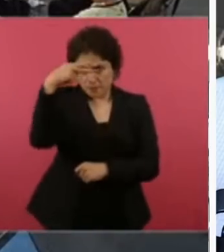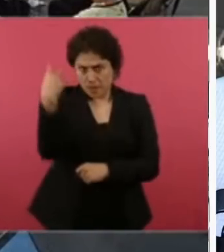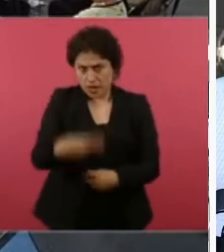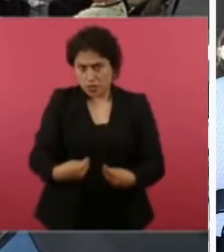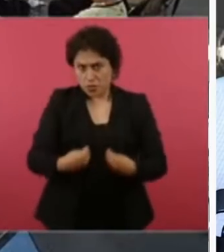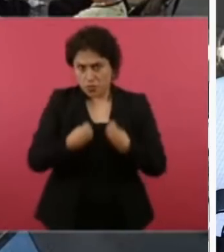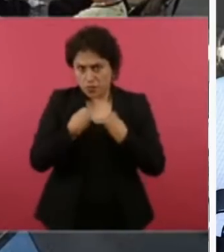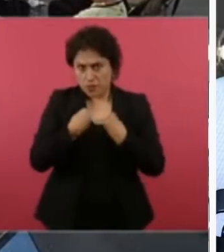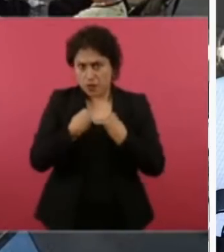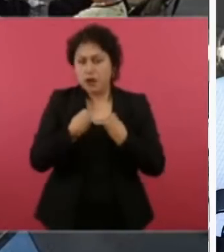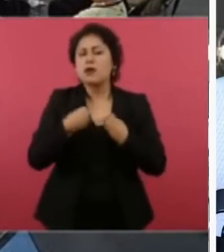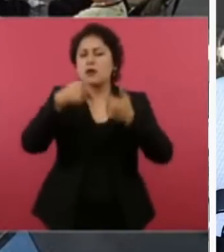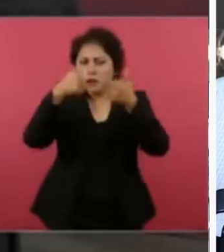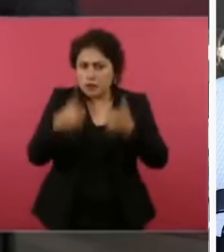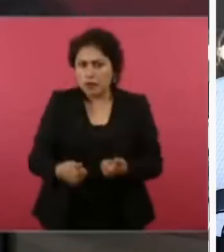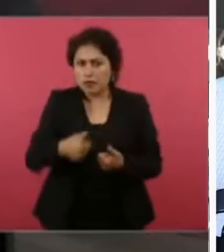pasando.